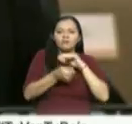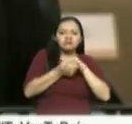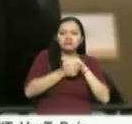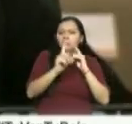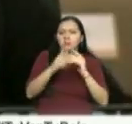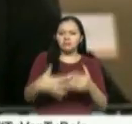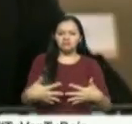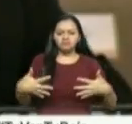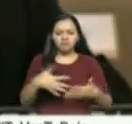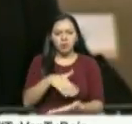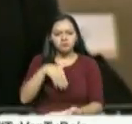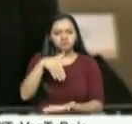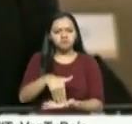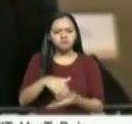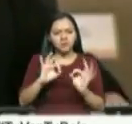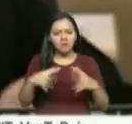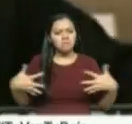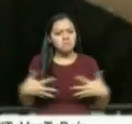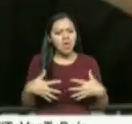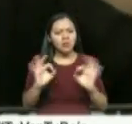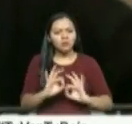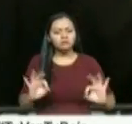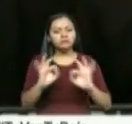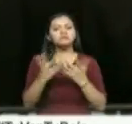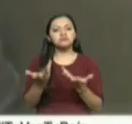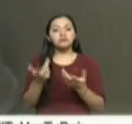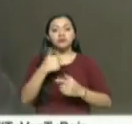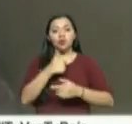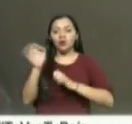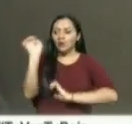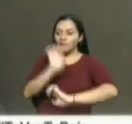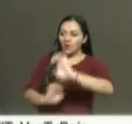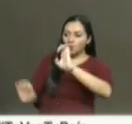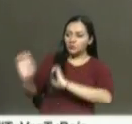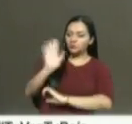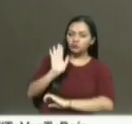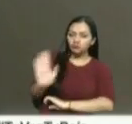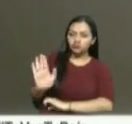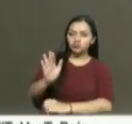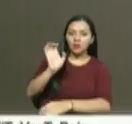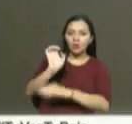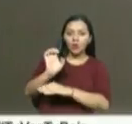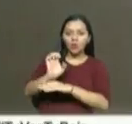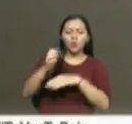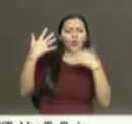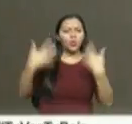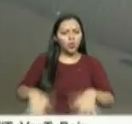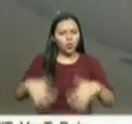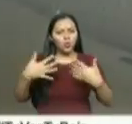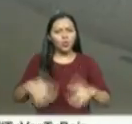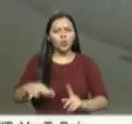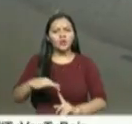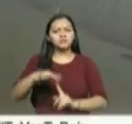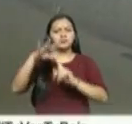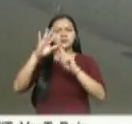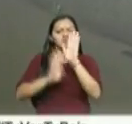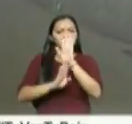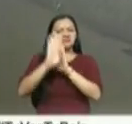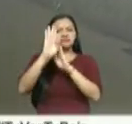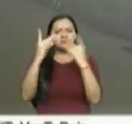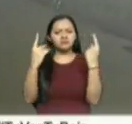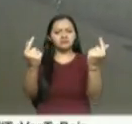trazado. La valoración de su gestión solamente podemos reconocerla que ha sido especialmente